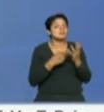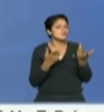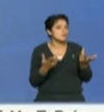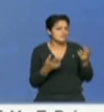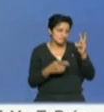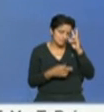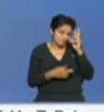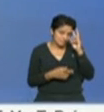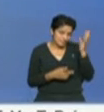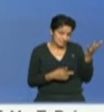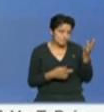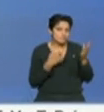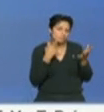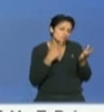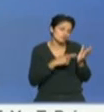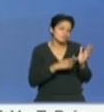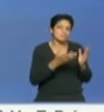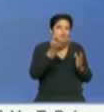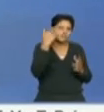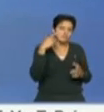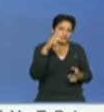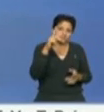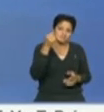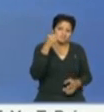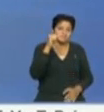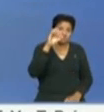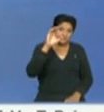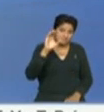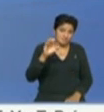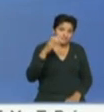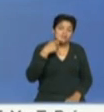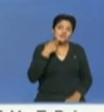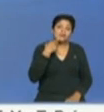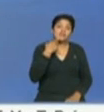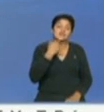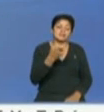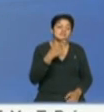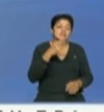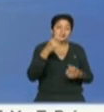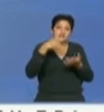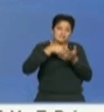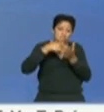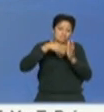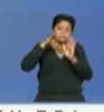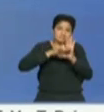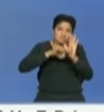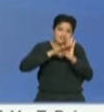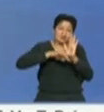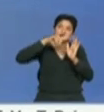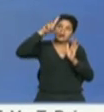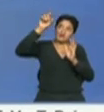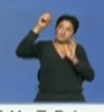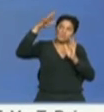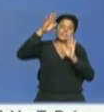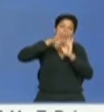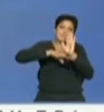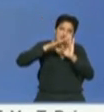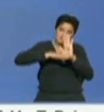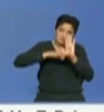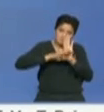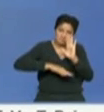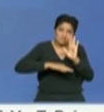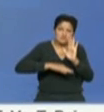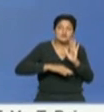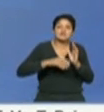que eso le recuerda a la propuesta social cristiana de reducir impuestos y subsidiar la electricidad para que las empresas